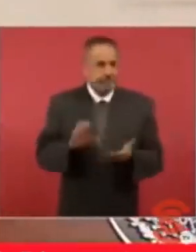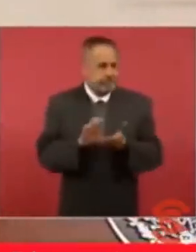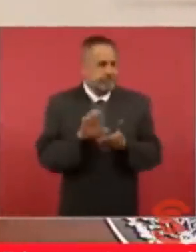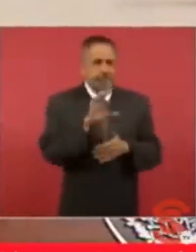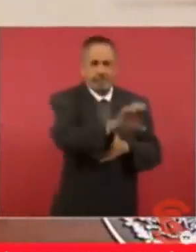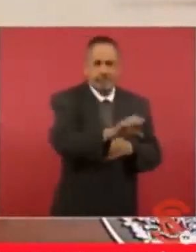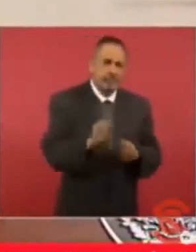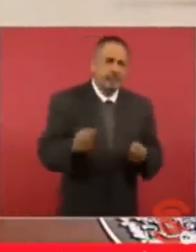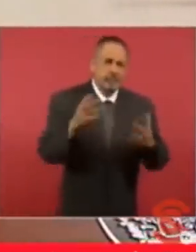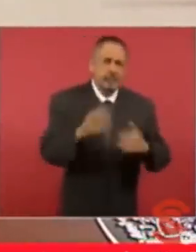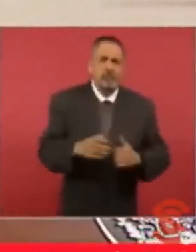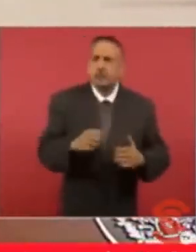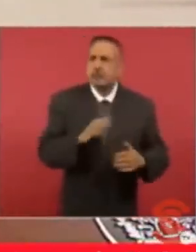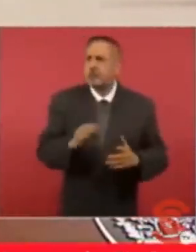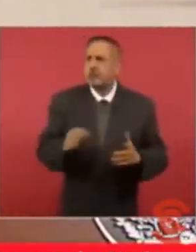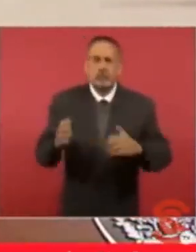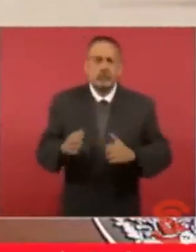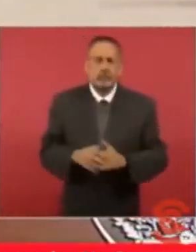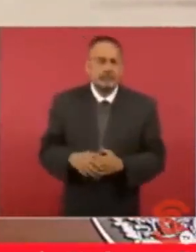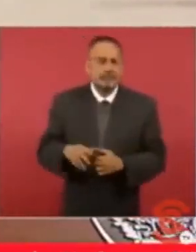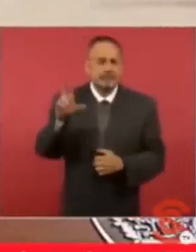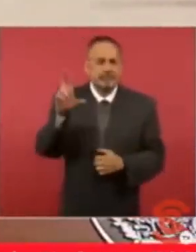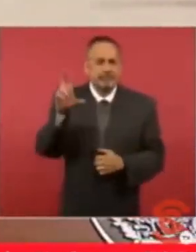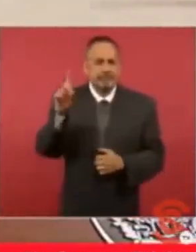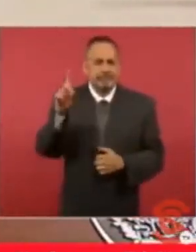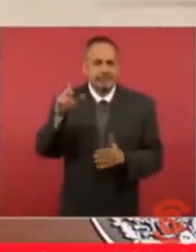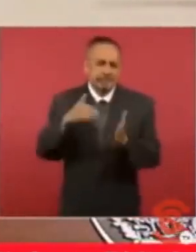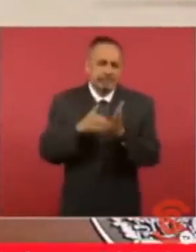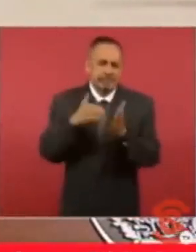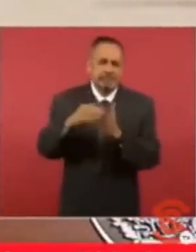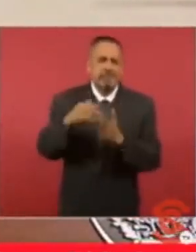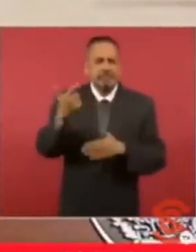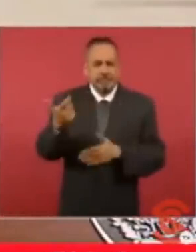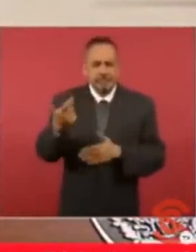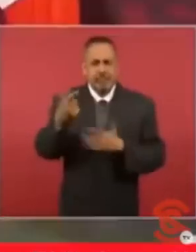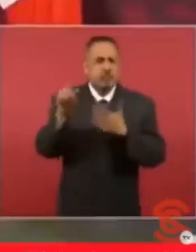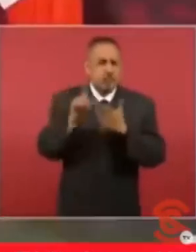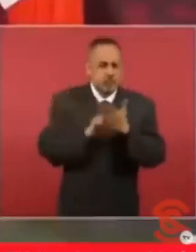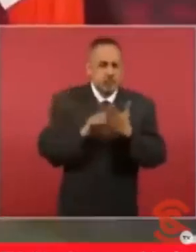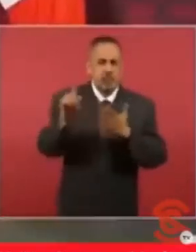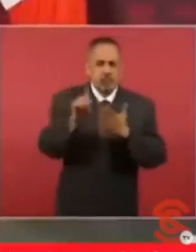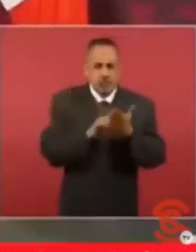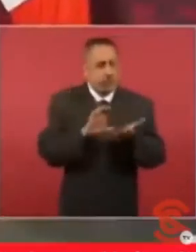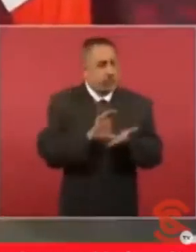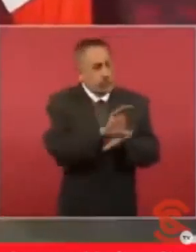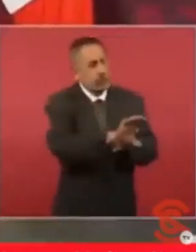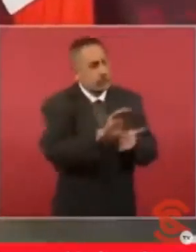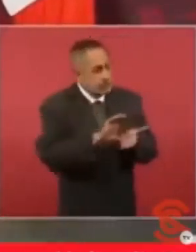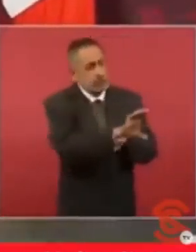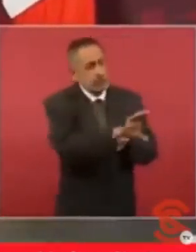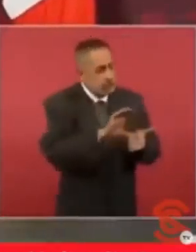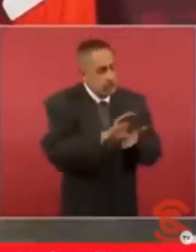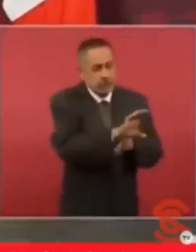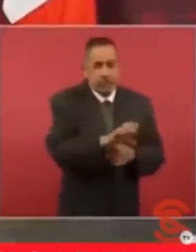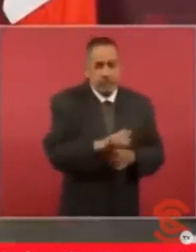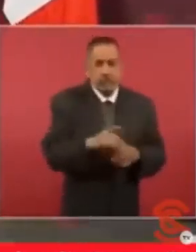pagamos hasta 30 millones de pesos mensuales por un hospital privado,